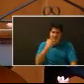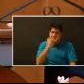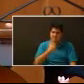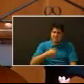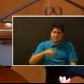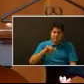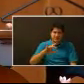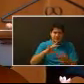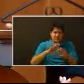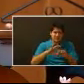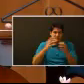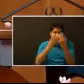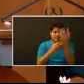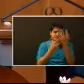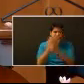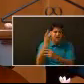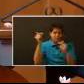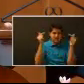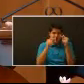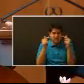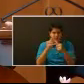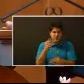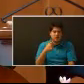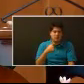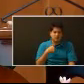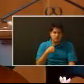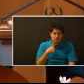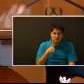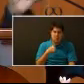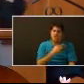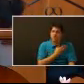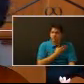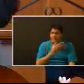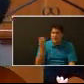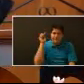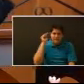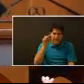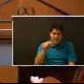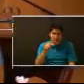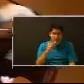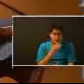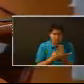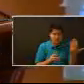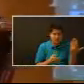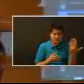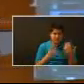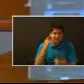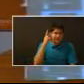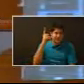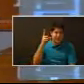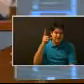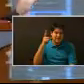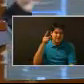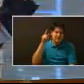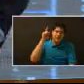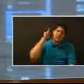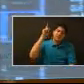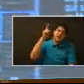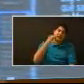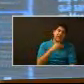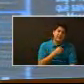mano de los madianitas. ¿No te envío yo? El Señor, él quiere